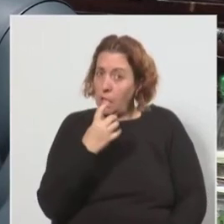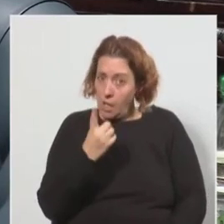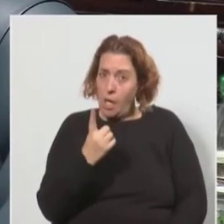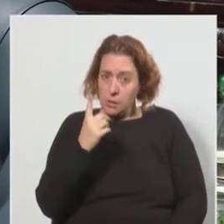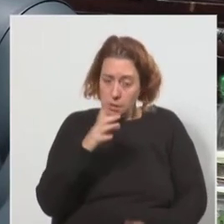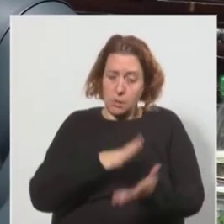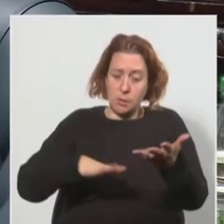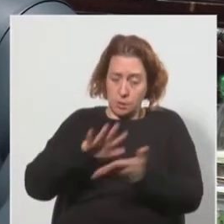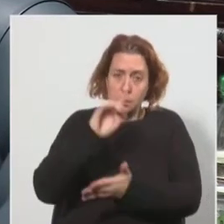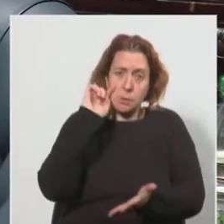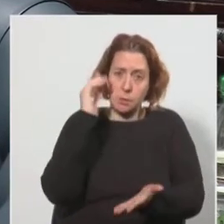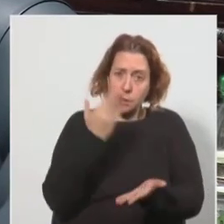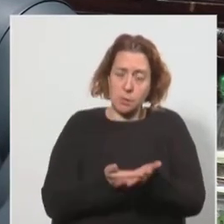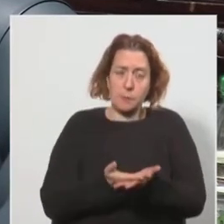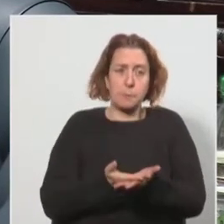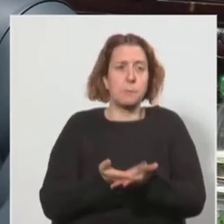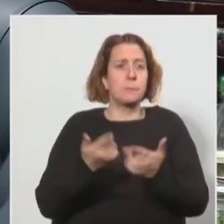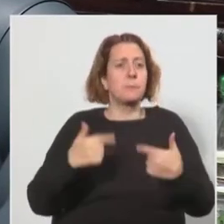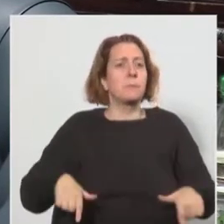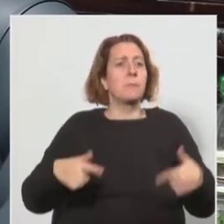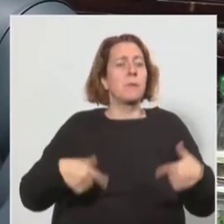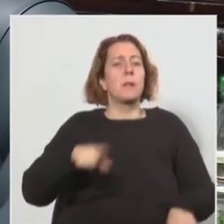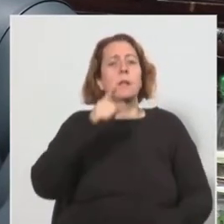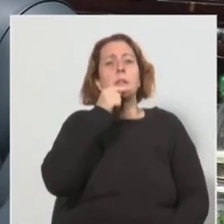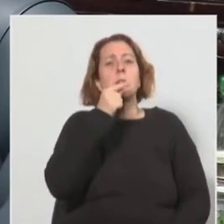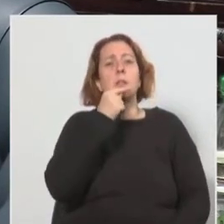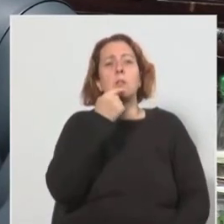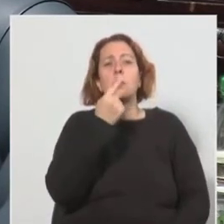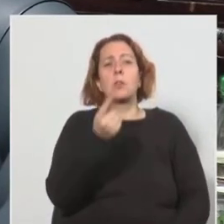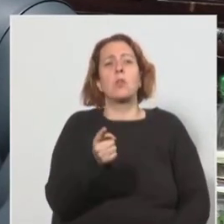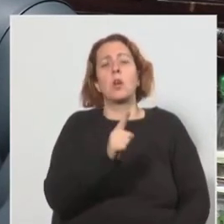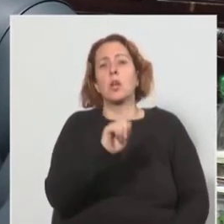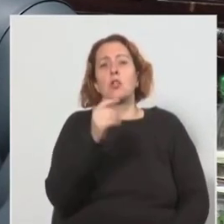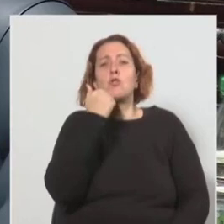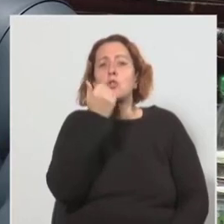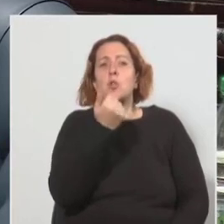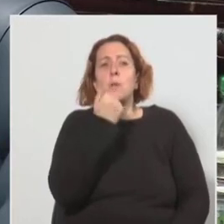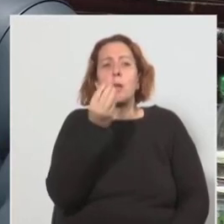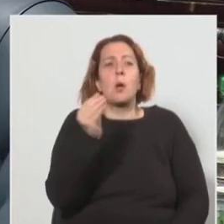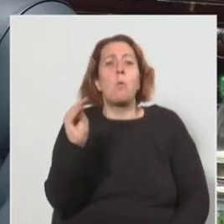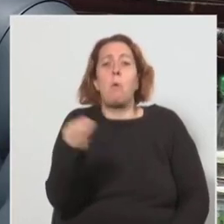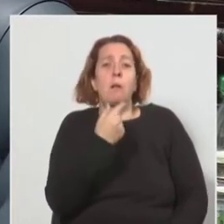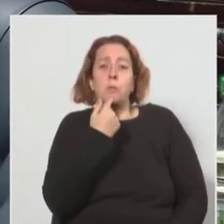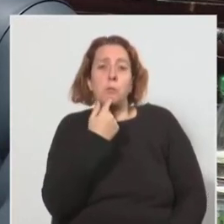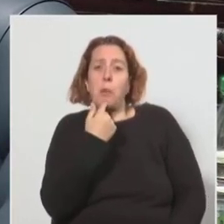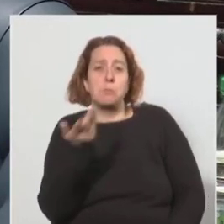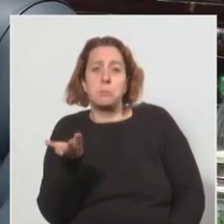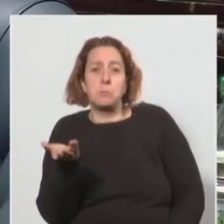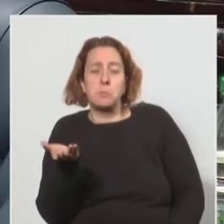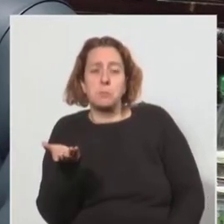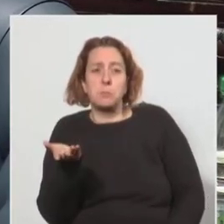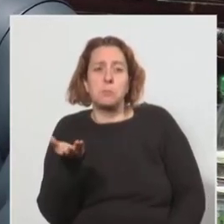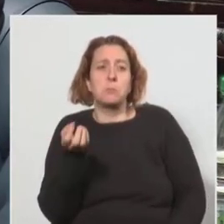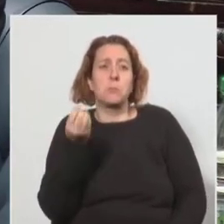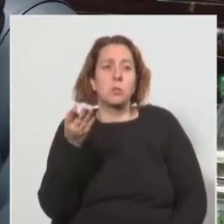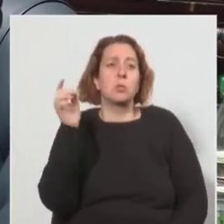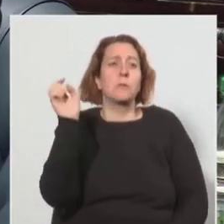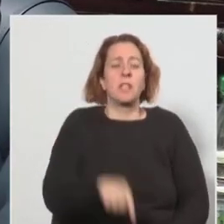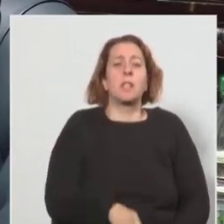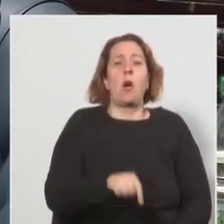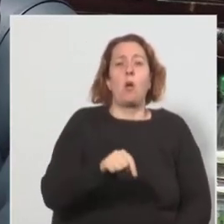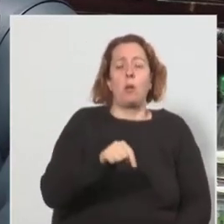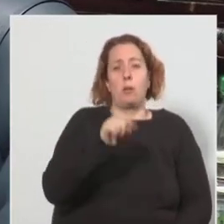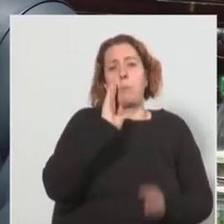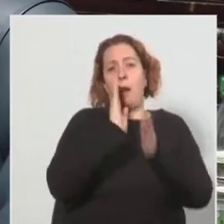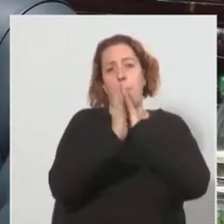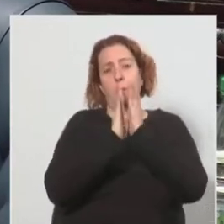plantea, el ministro del Interior dijo que no sabía cuál era la duda por la cual debía venir hoy al